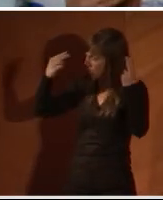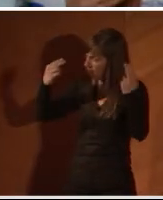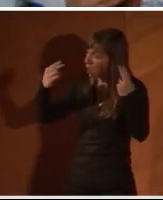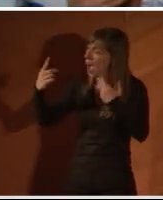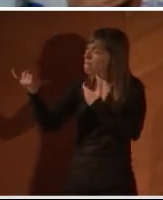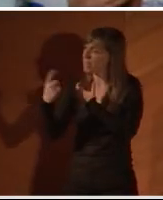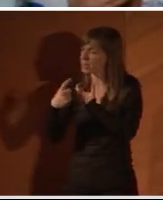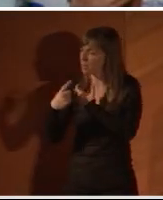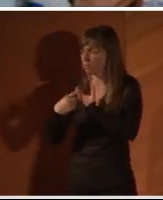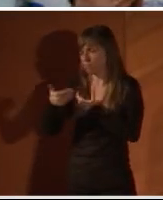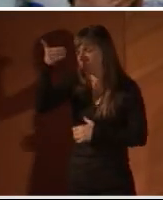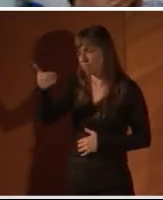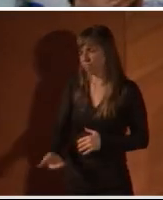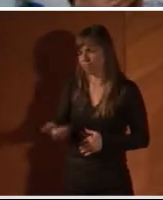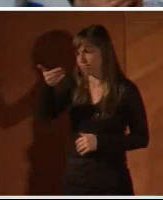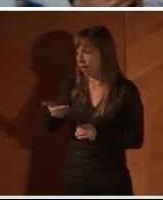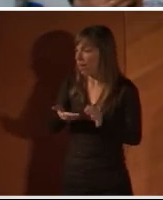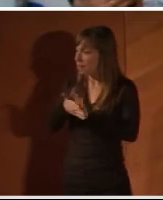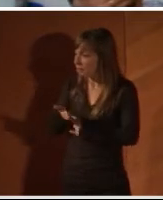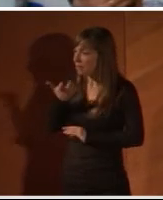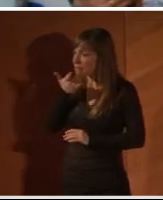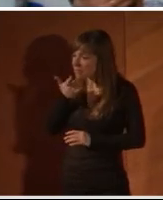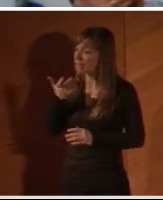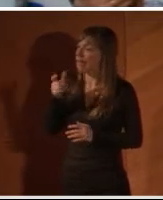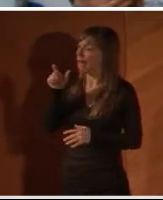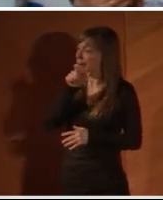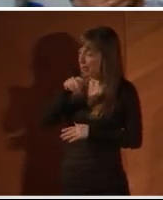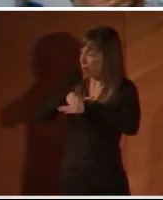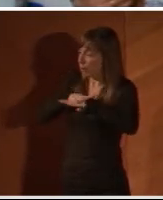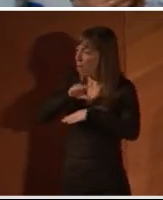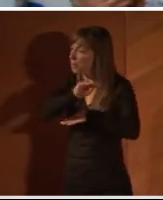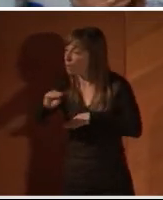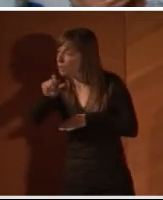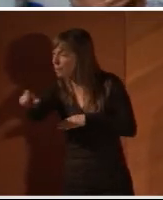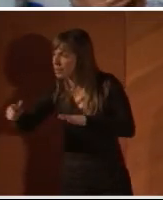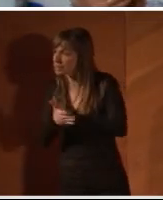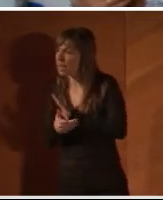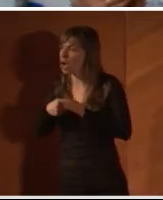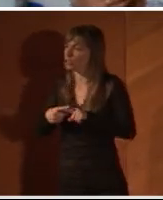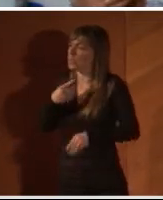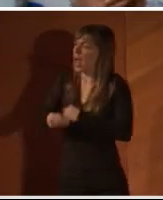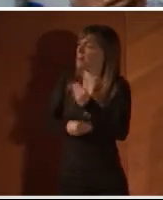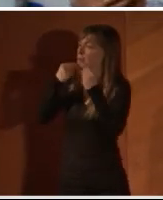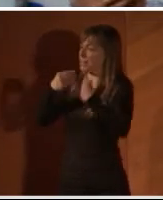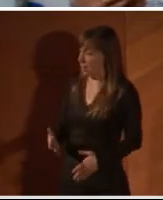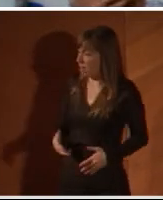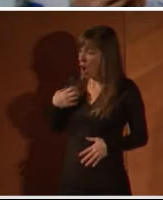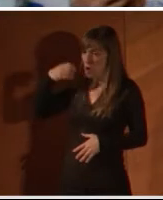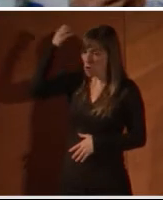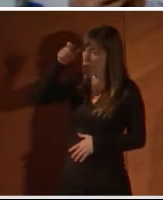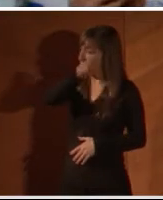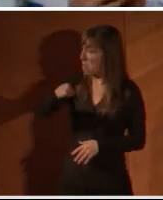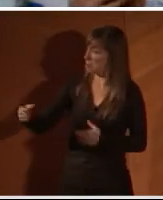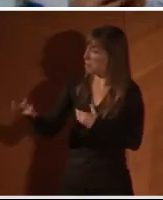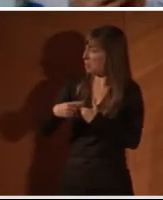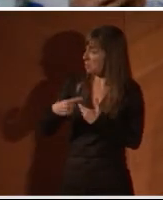fundamental y es un síntoma de que estamos haciendo bien las cosas, ¿no? En A Coruña la ciudadanía participa activamente